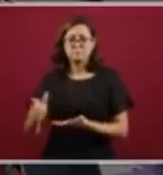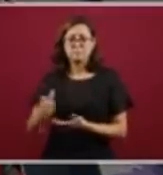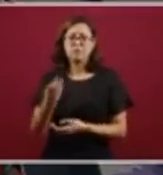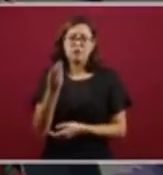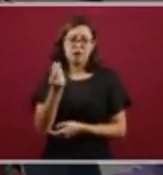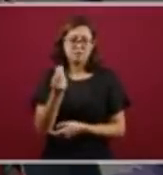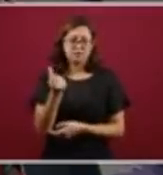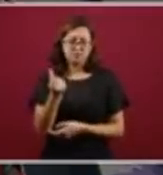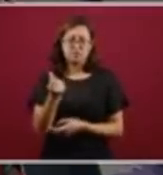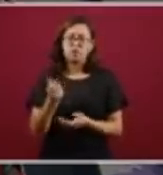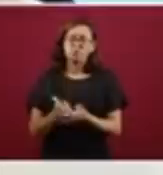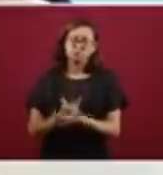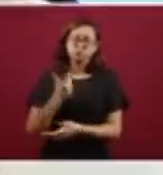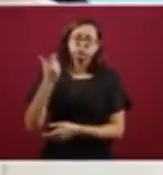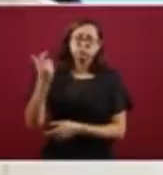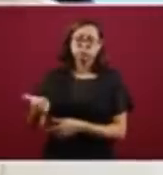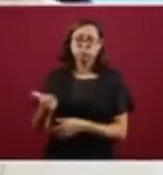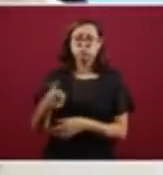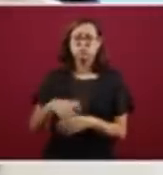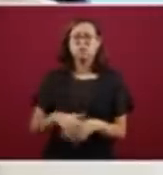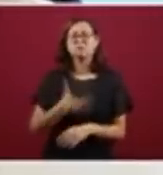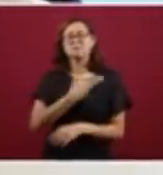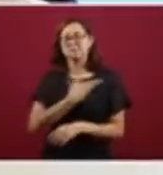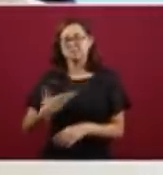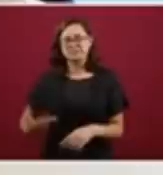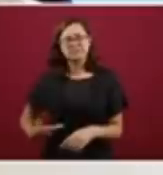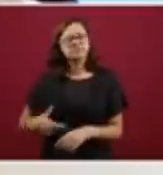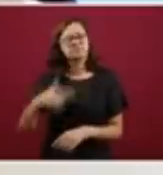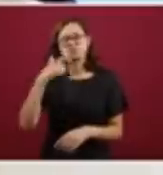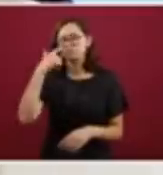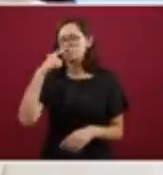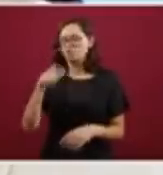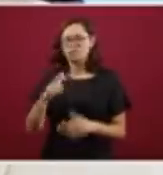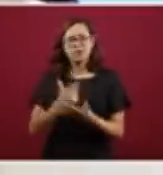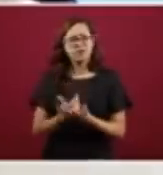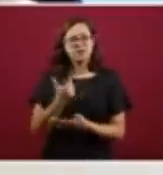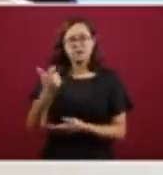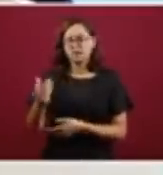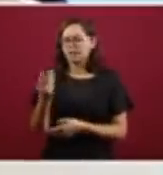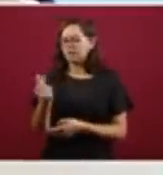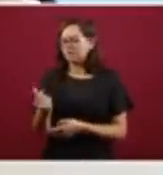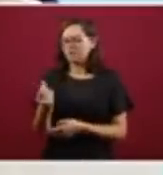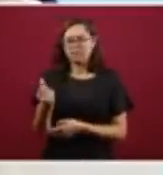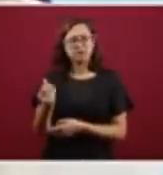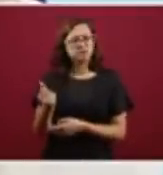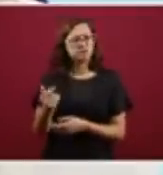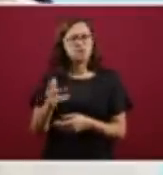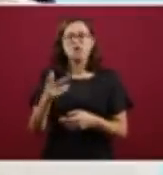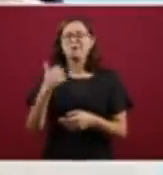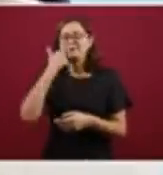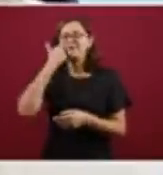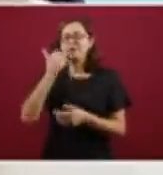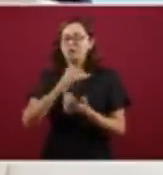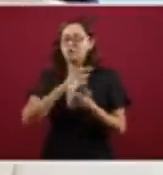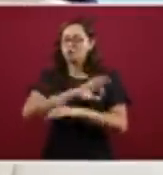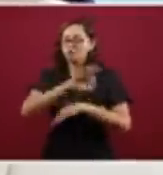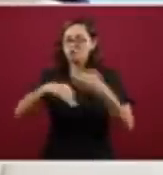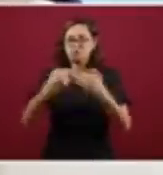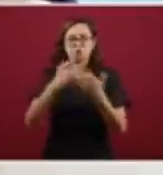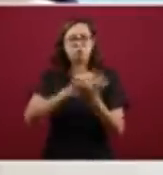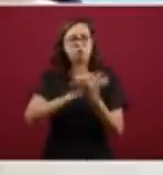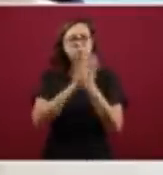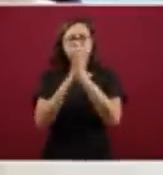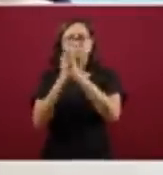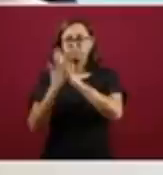en efectivo. El presidente ha insistido en que nosotros debemos de migrar todos los pagos al